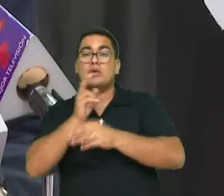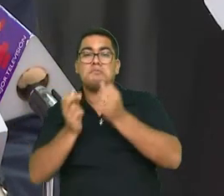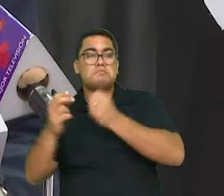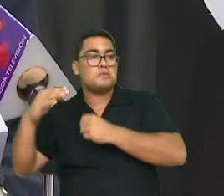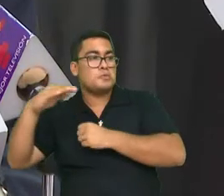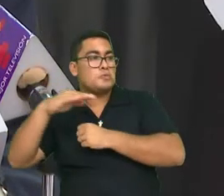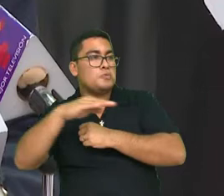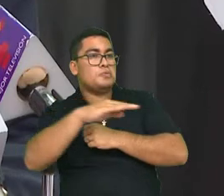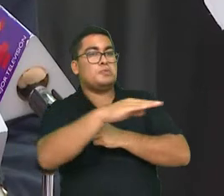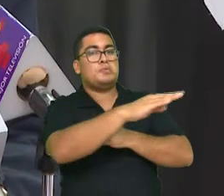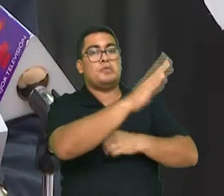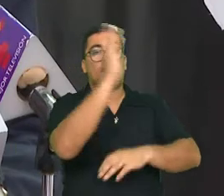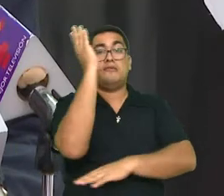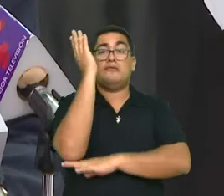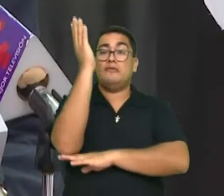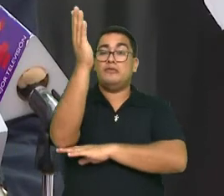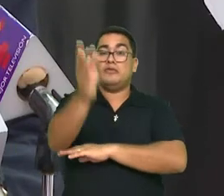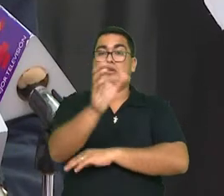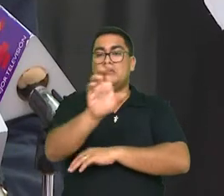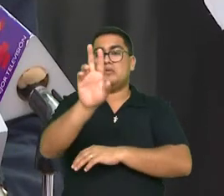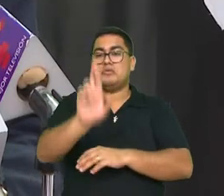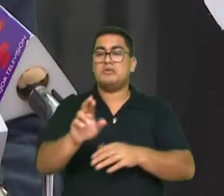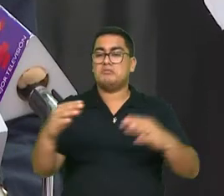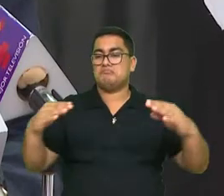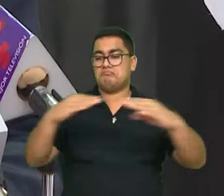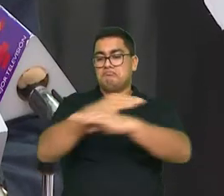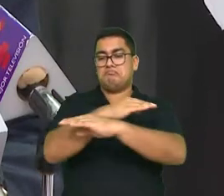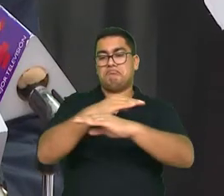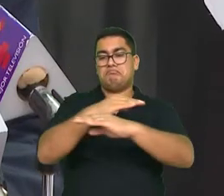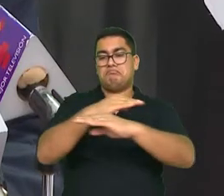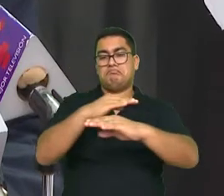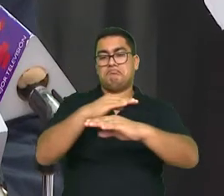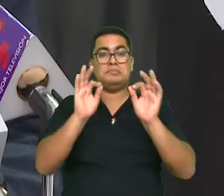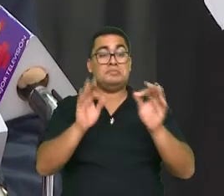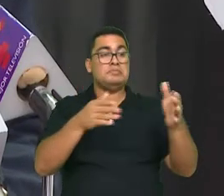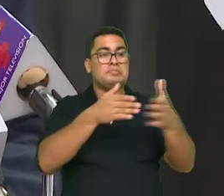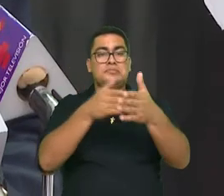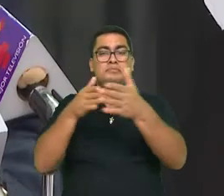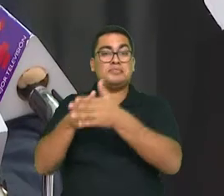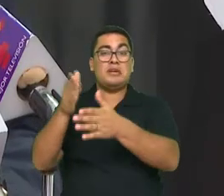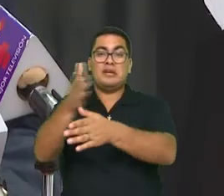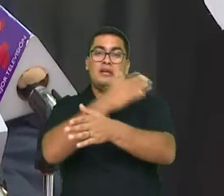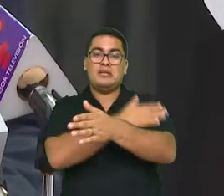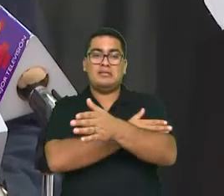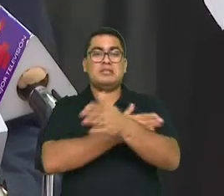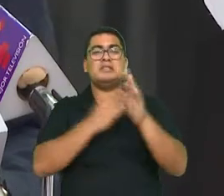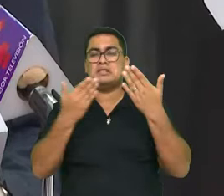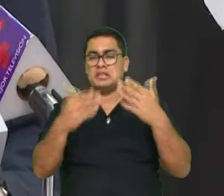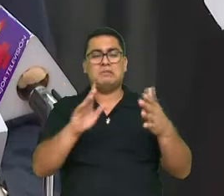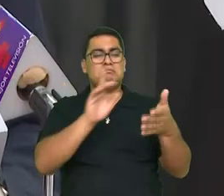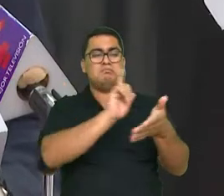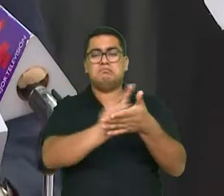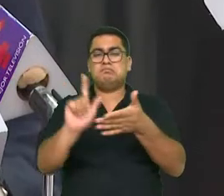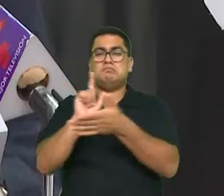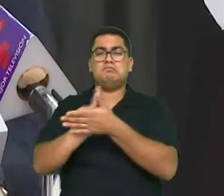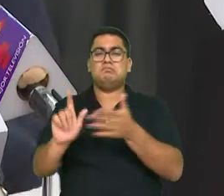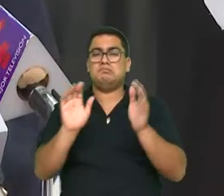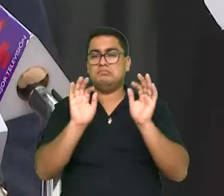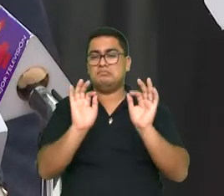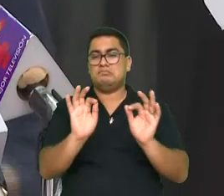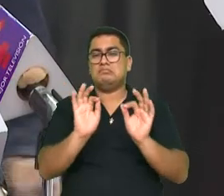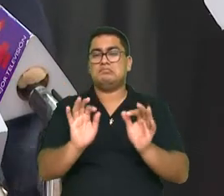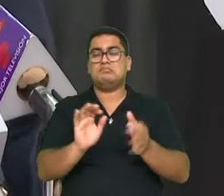Blanca. Todos los obstáculos y todas las situaciones que se nos habían presentado en esta vía han